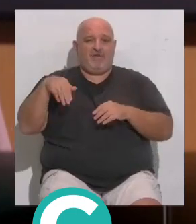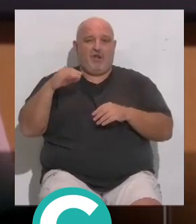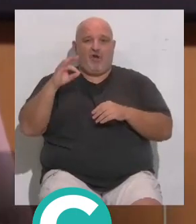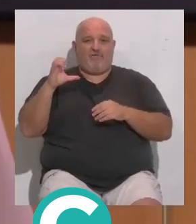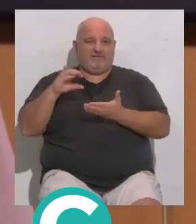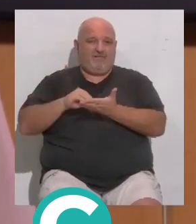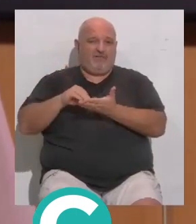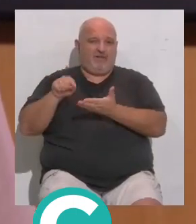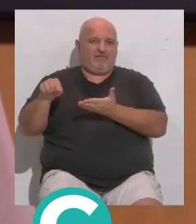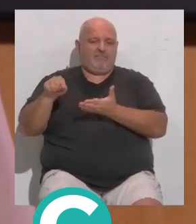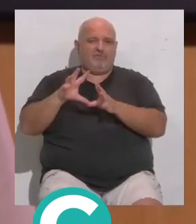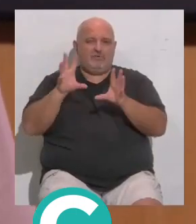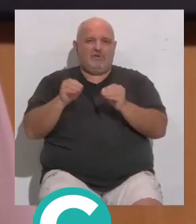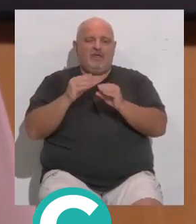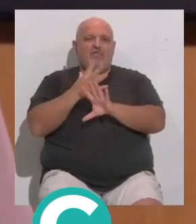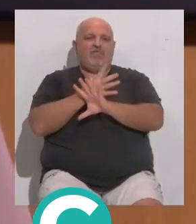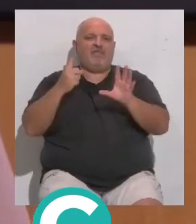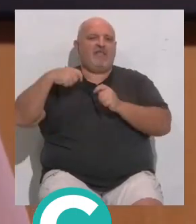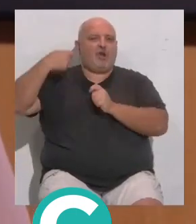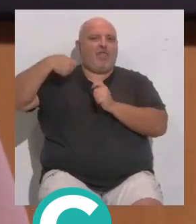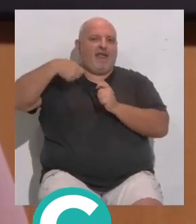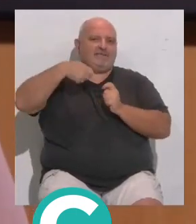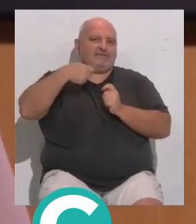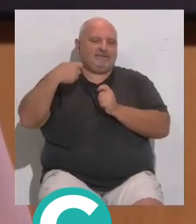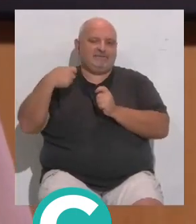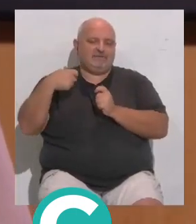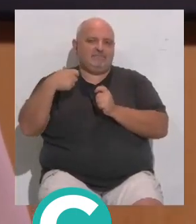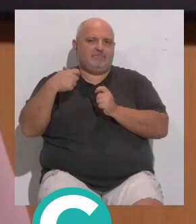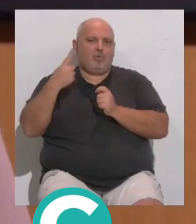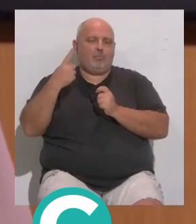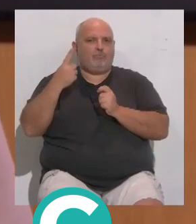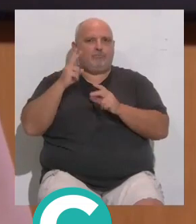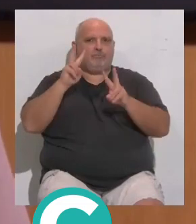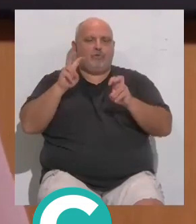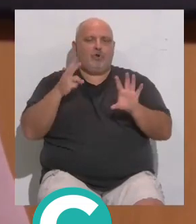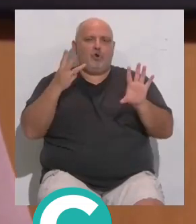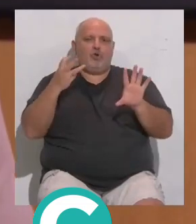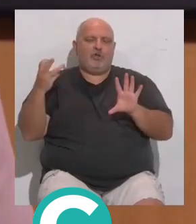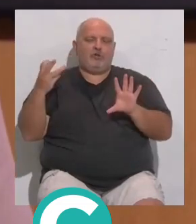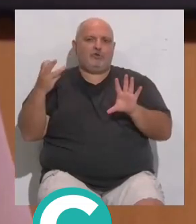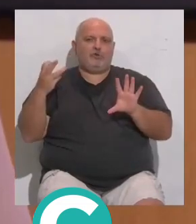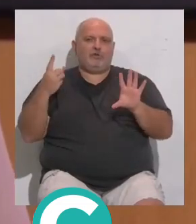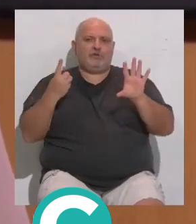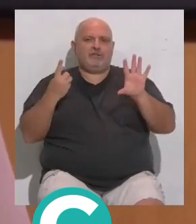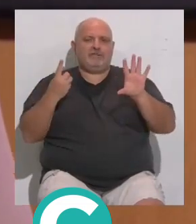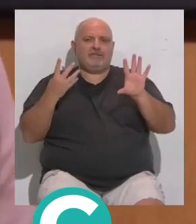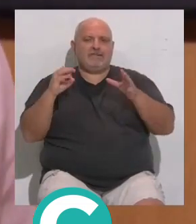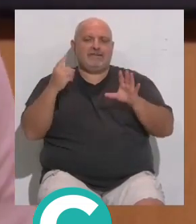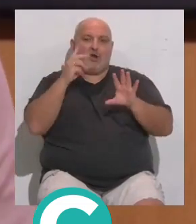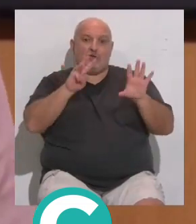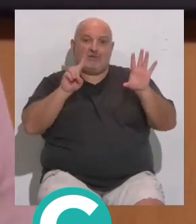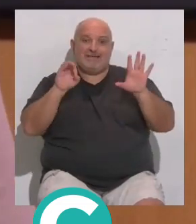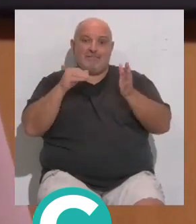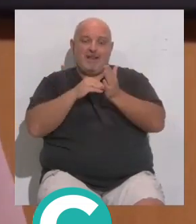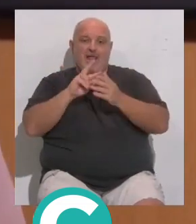hemos contabilizado y hemos tenido 16 rodajes en nuestra ciudad, que han dejado un impacto de unos 860.000 euros, solamente en el